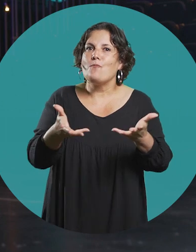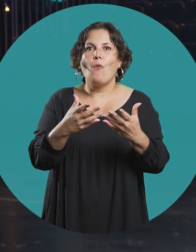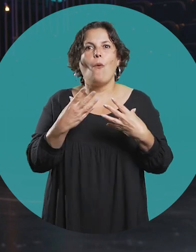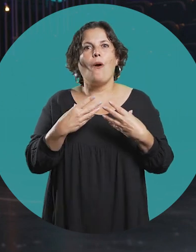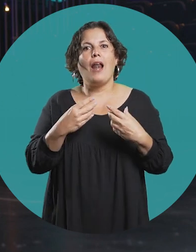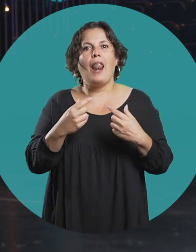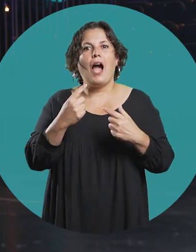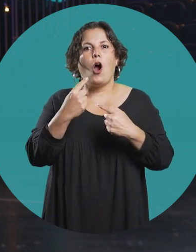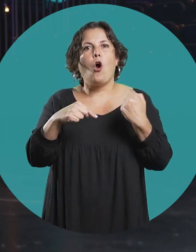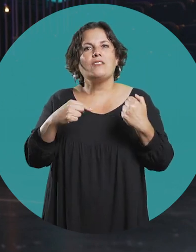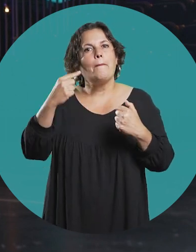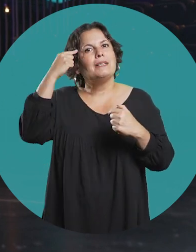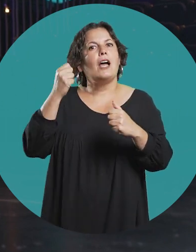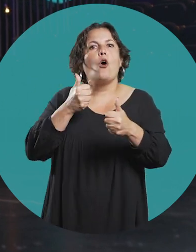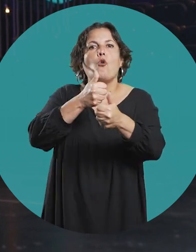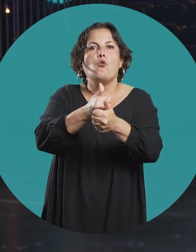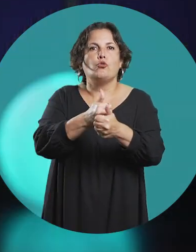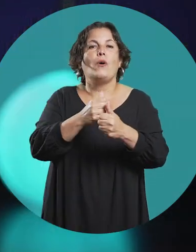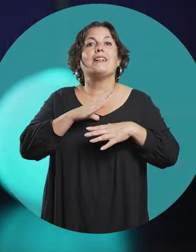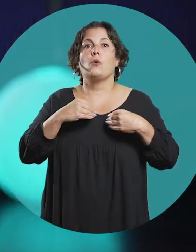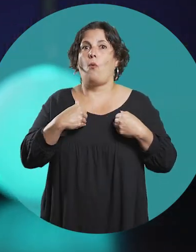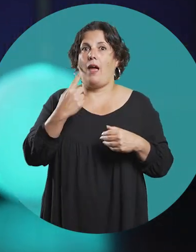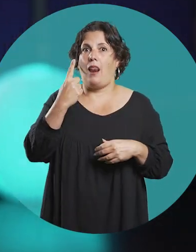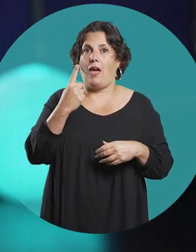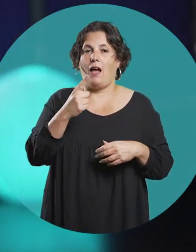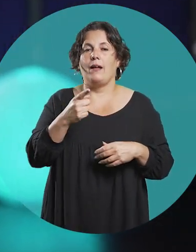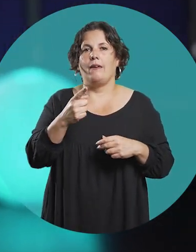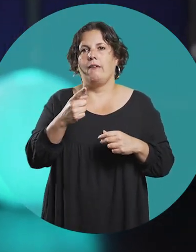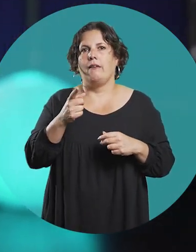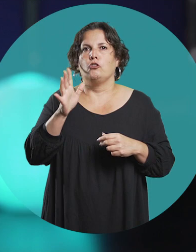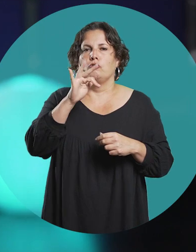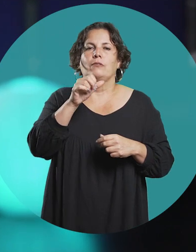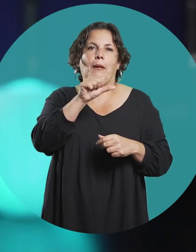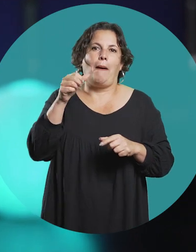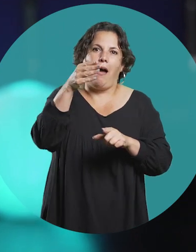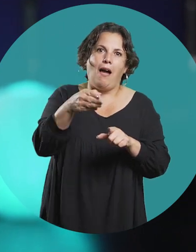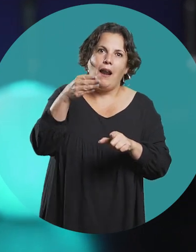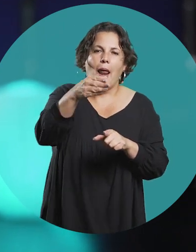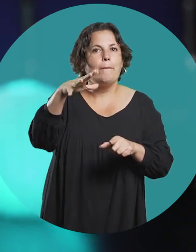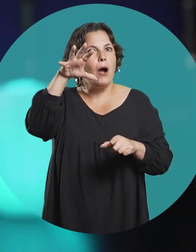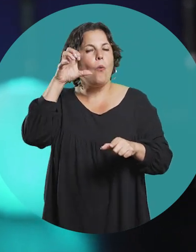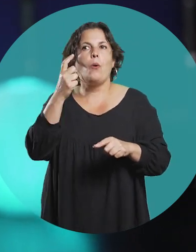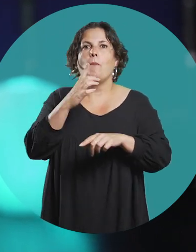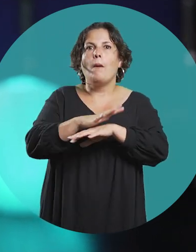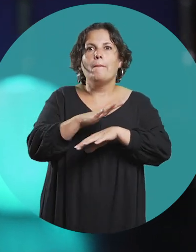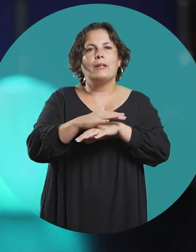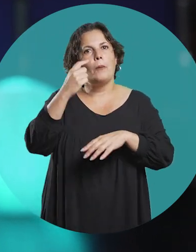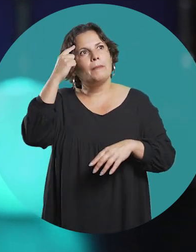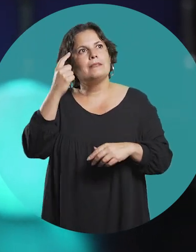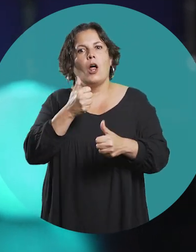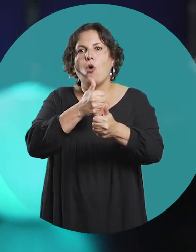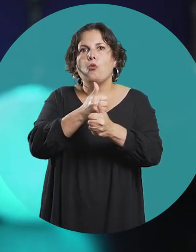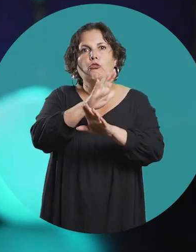esta cosa de pensar juntos con los chicos. Era en una escuela primaria, donde íbamos todas las semanas, ¿no? Y me acuerdo de ese momento de pensar